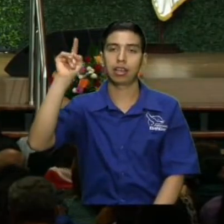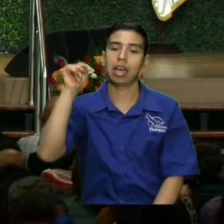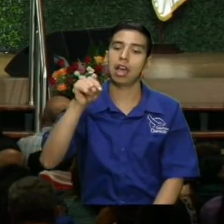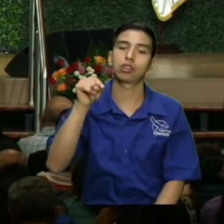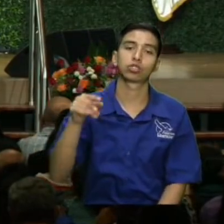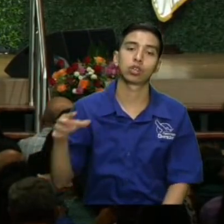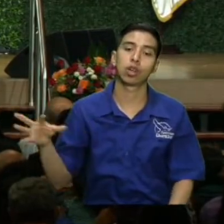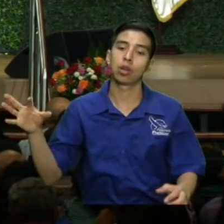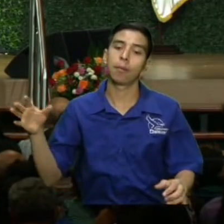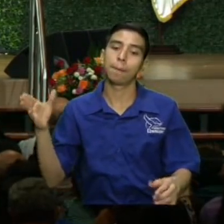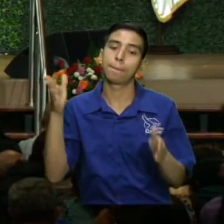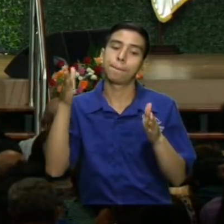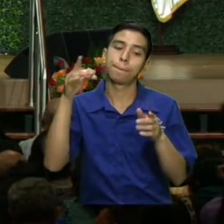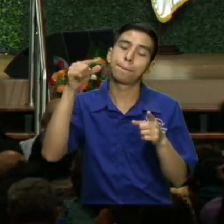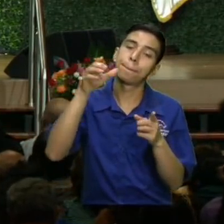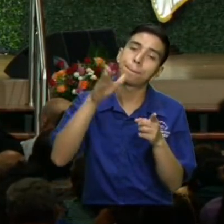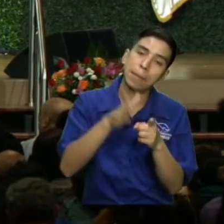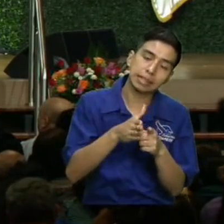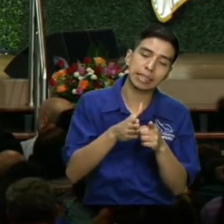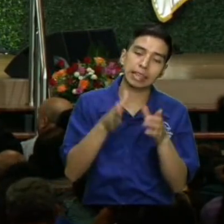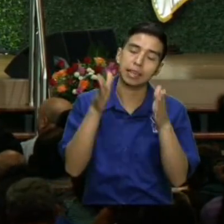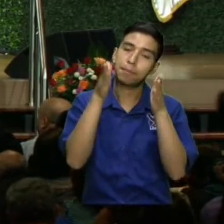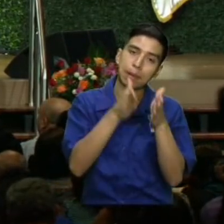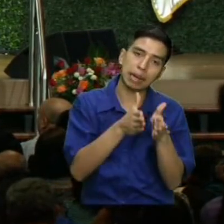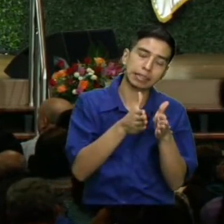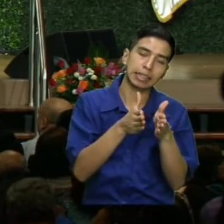eterno. Tengo papá.